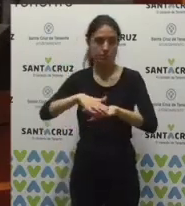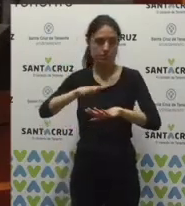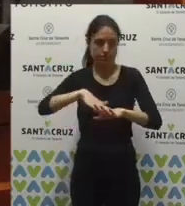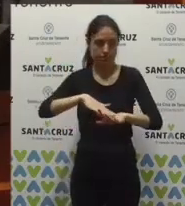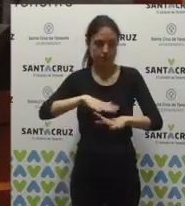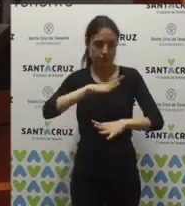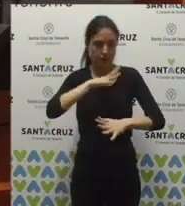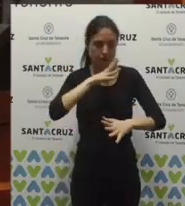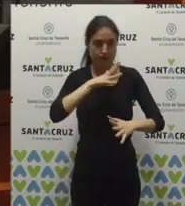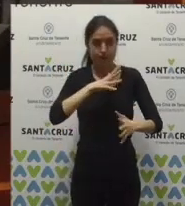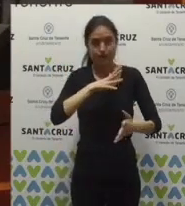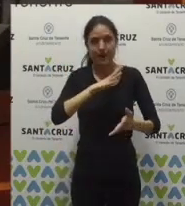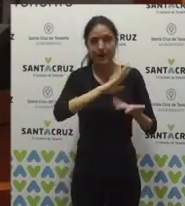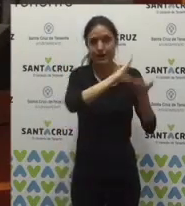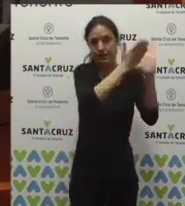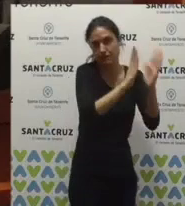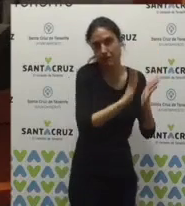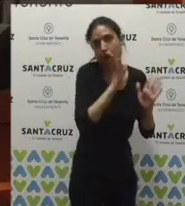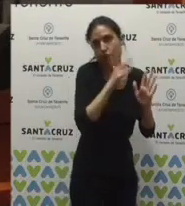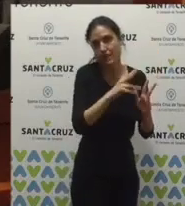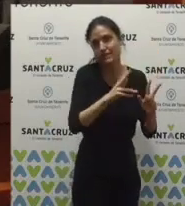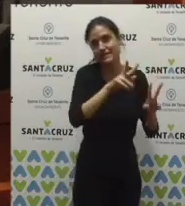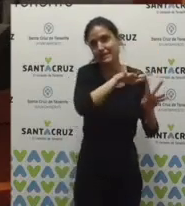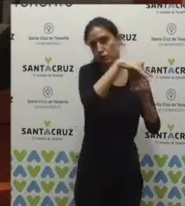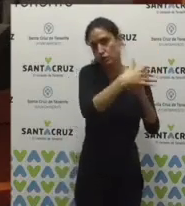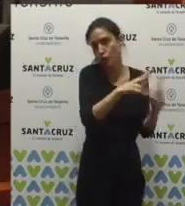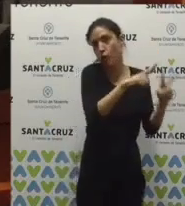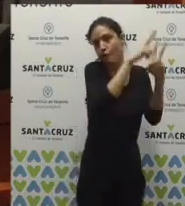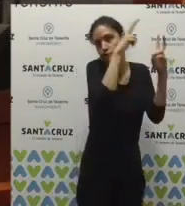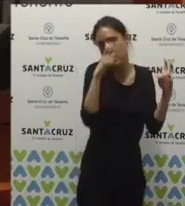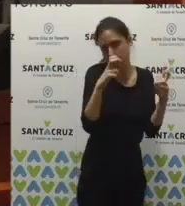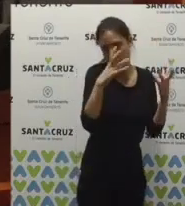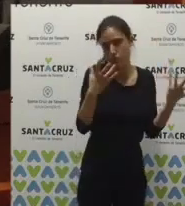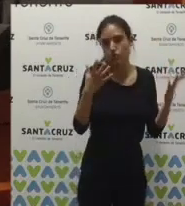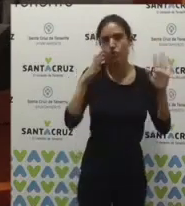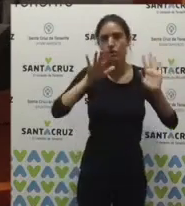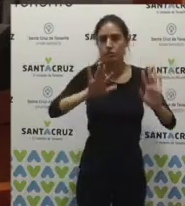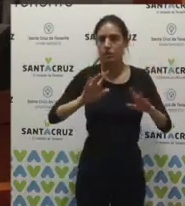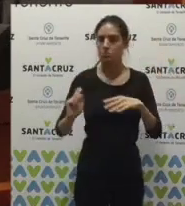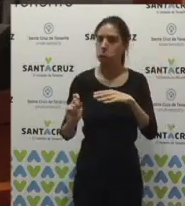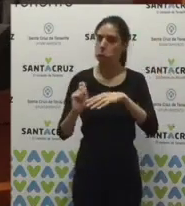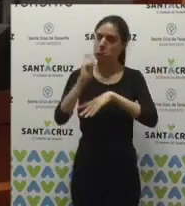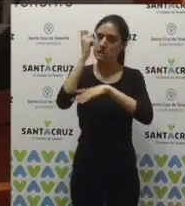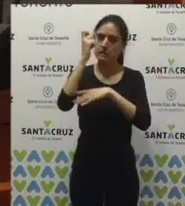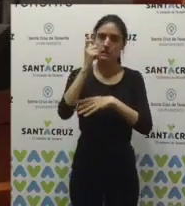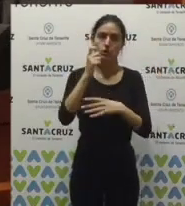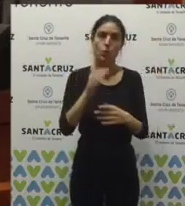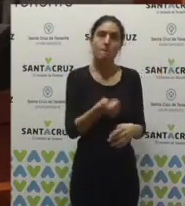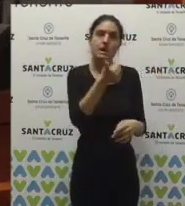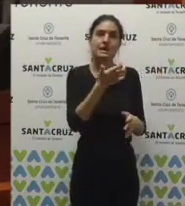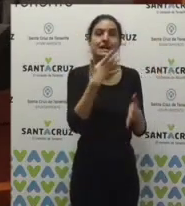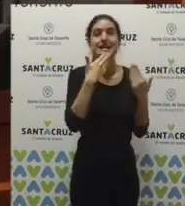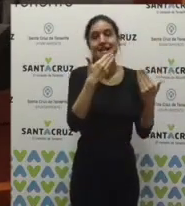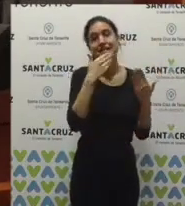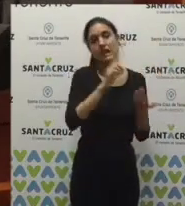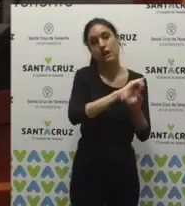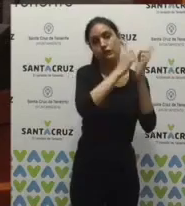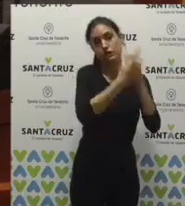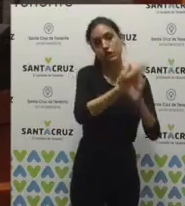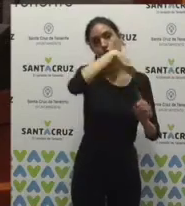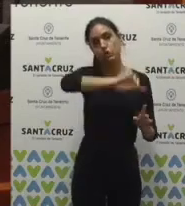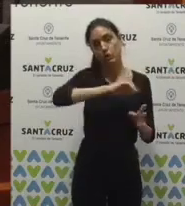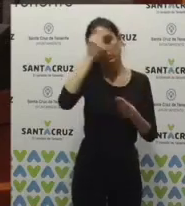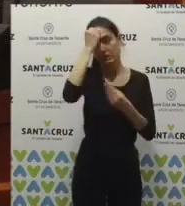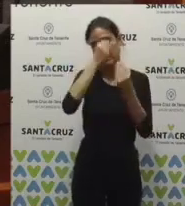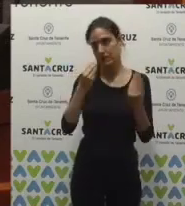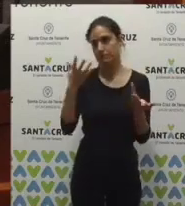actual espero tener un poco más de éxito o que podemos tener un poco más de éxito con esta transaccional que le planteamos al grupo unidad